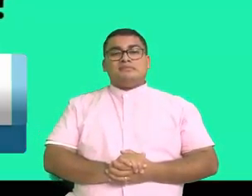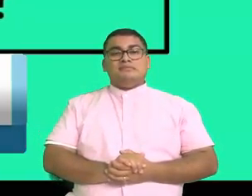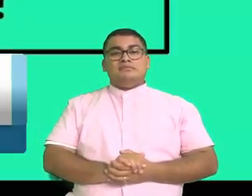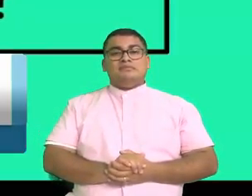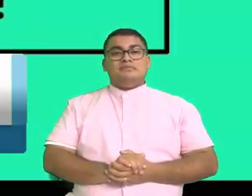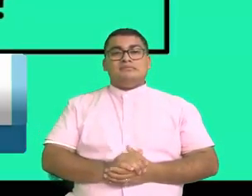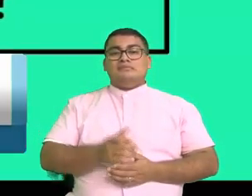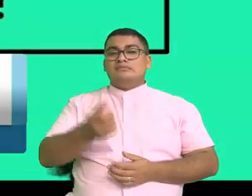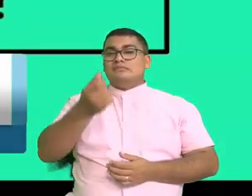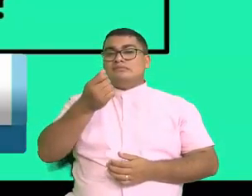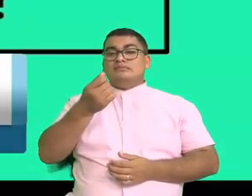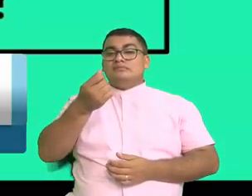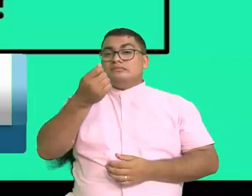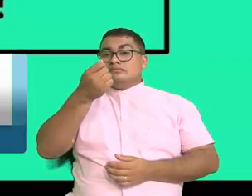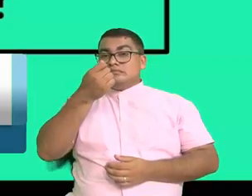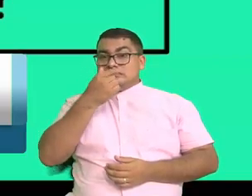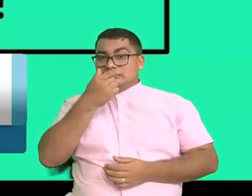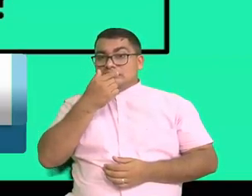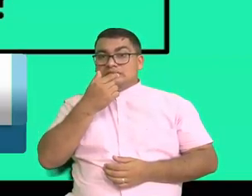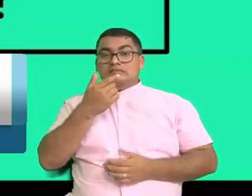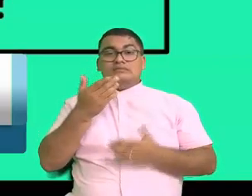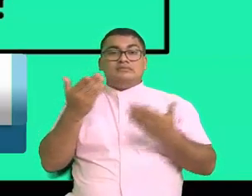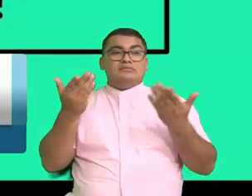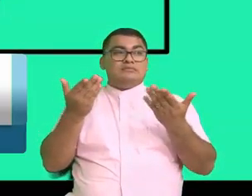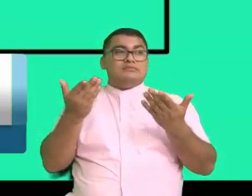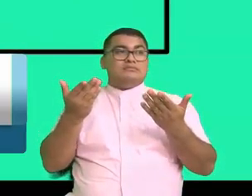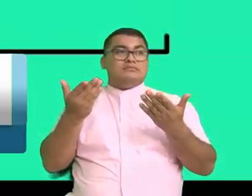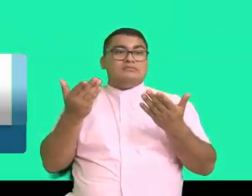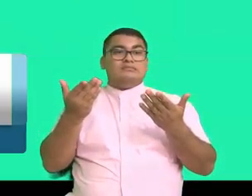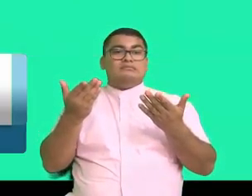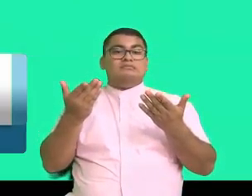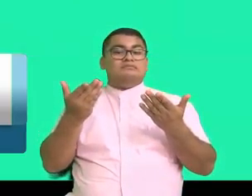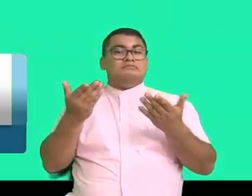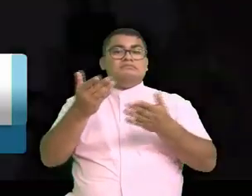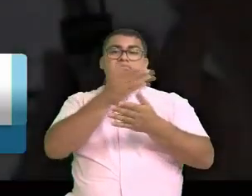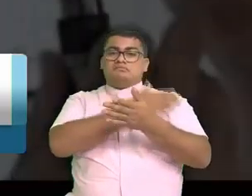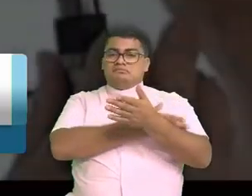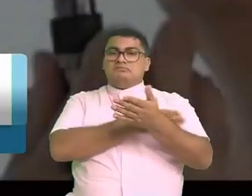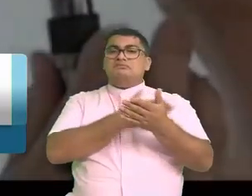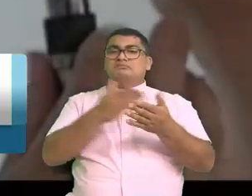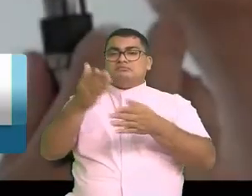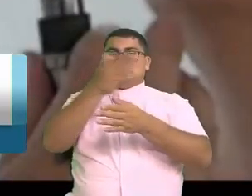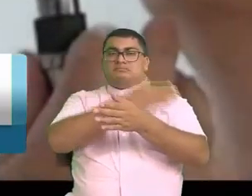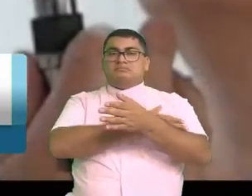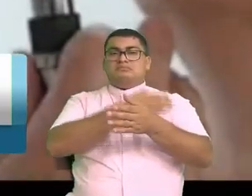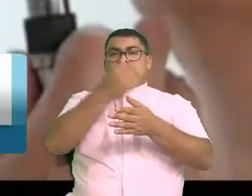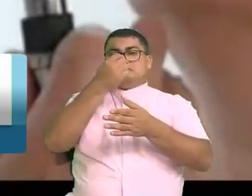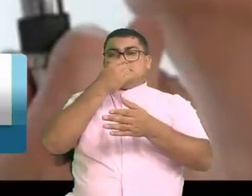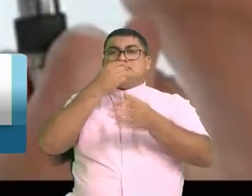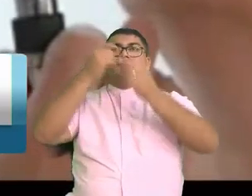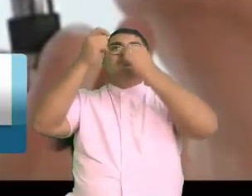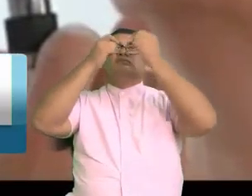¿Tratamiento? Antes de llegar a la parte quirúrgica no hay. ¿Tratamiento? ¿Cómo no?